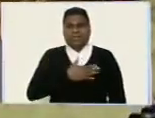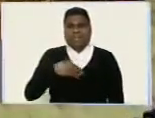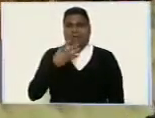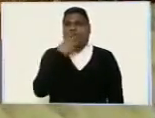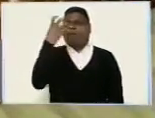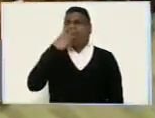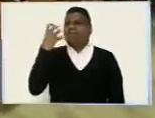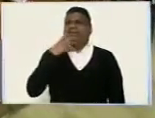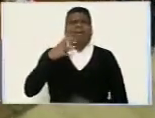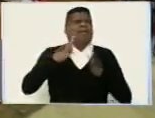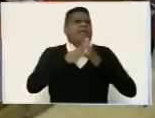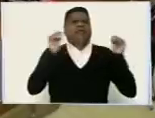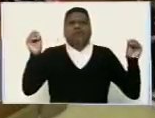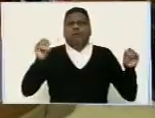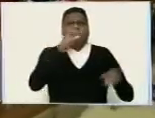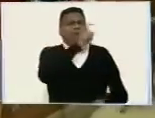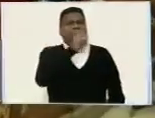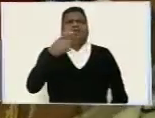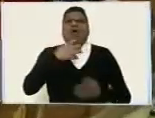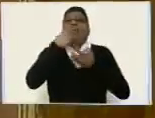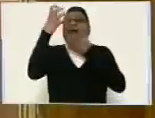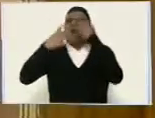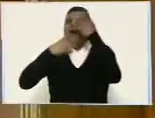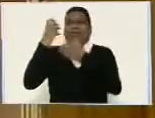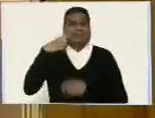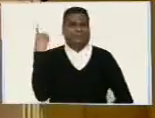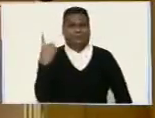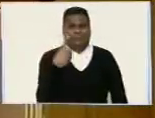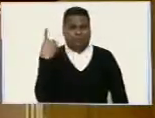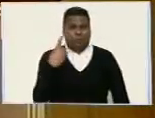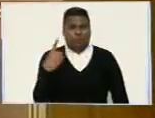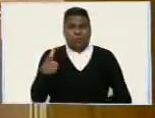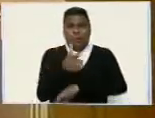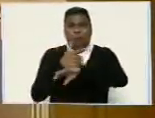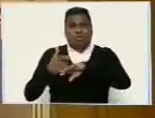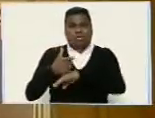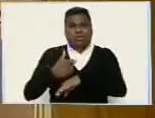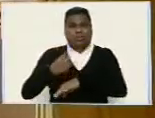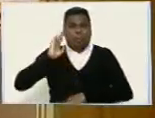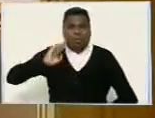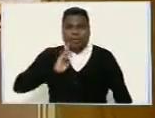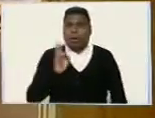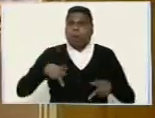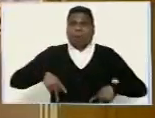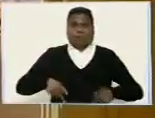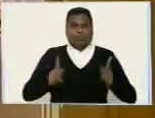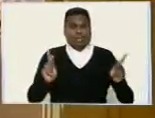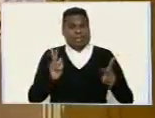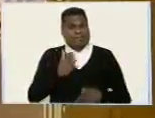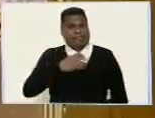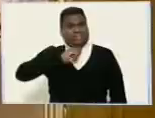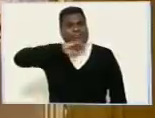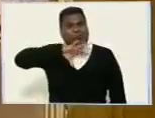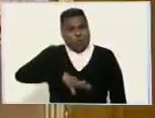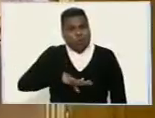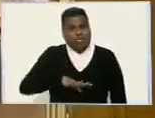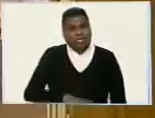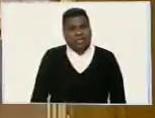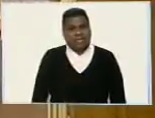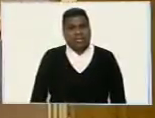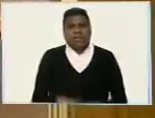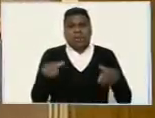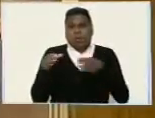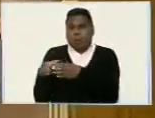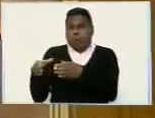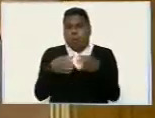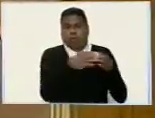cuatro vientos, al mundo, que solo un gobierno bolivariano nos ha dado la oportunidad histórica a aquellos sectores